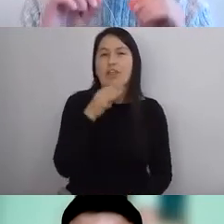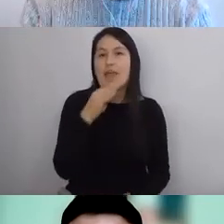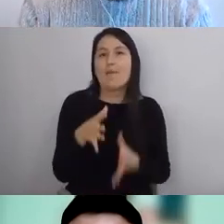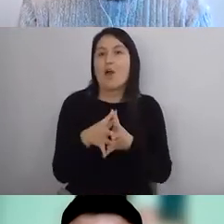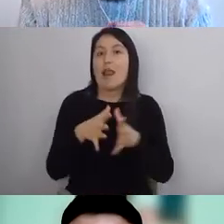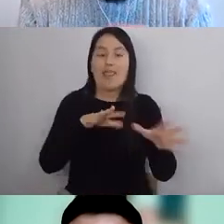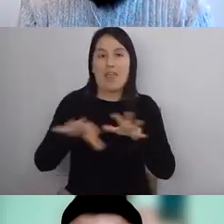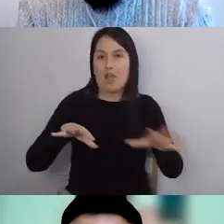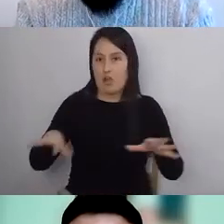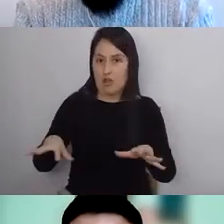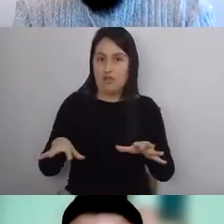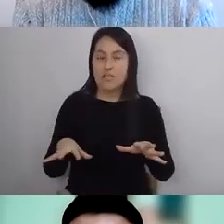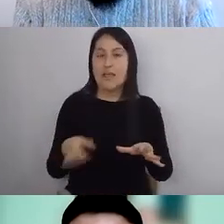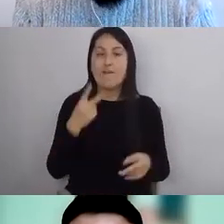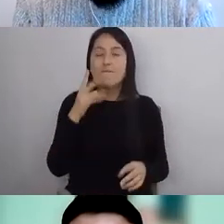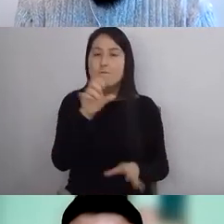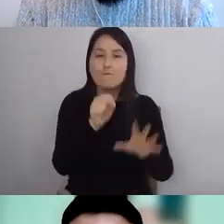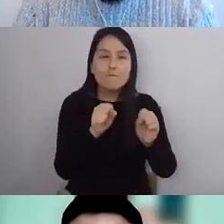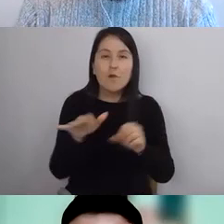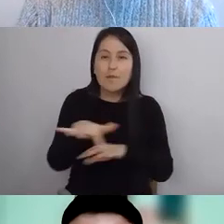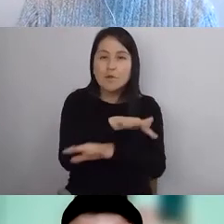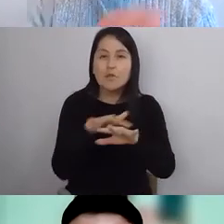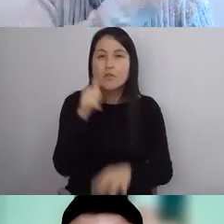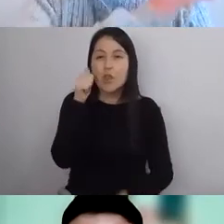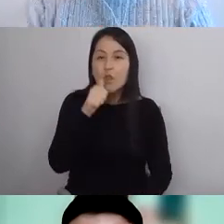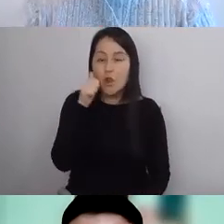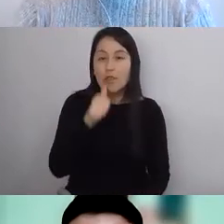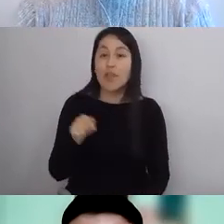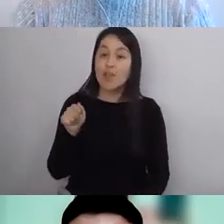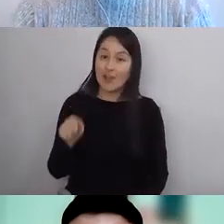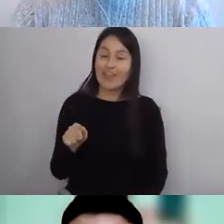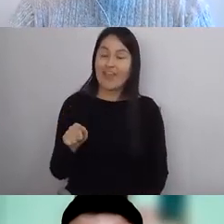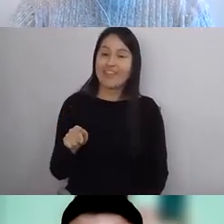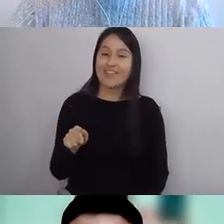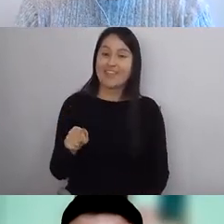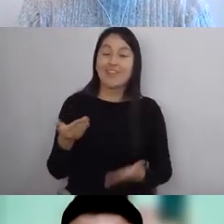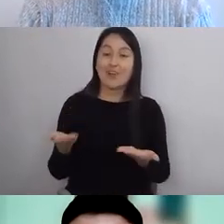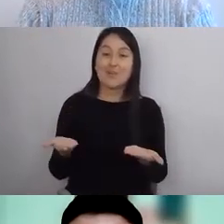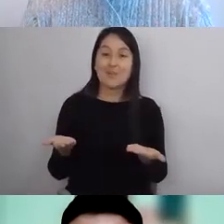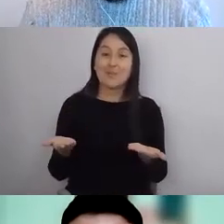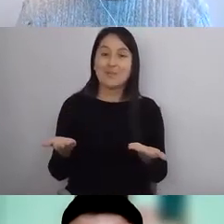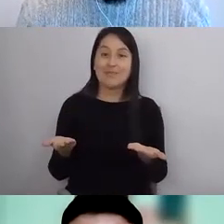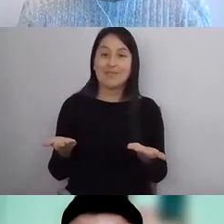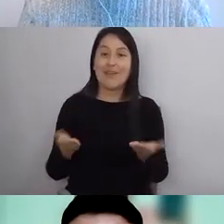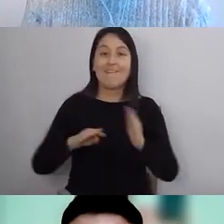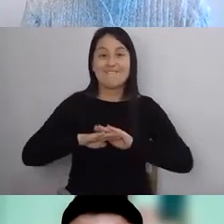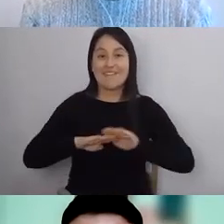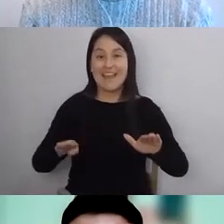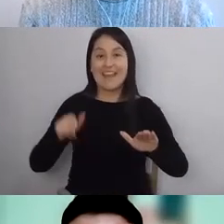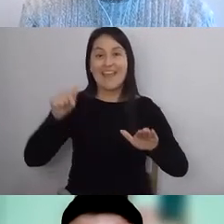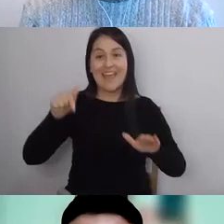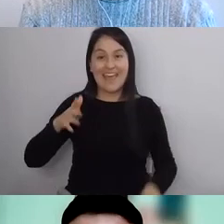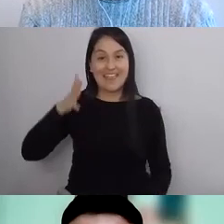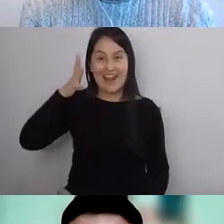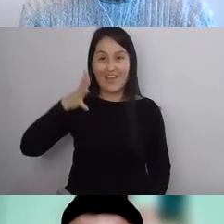cosas cotidianas, ¿ya? Y con Perfecto, esto, Ignacio. les doy por finalizada esta charla reconociendo